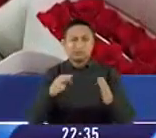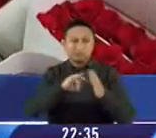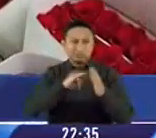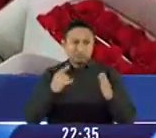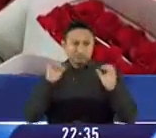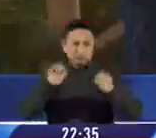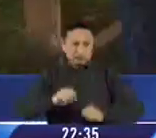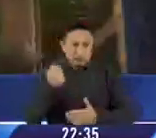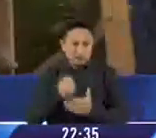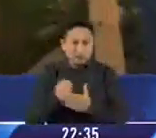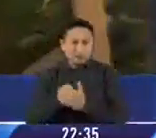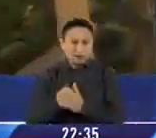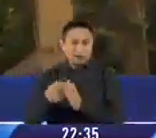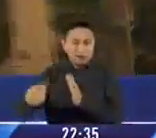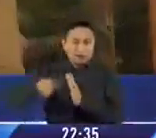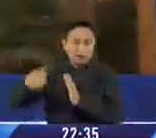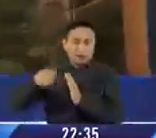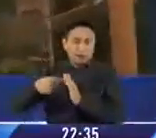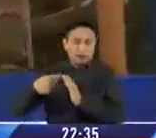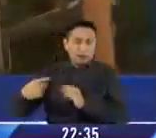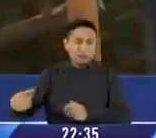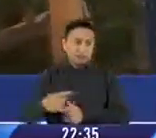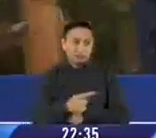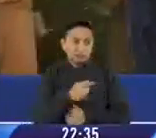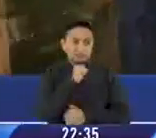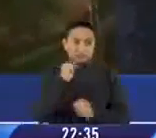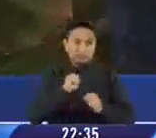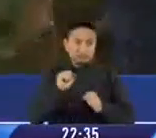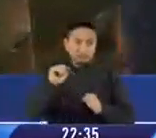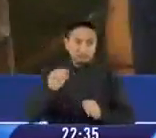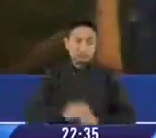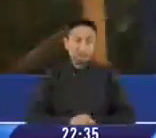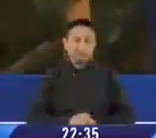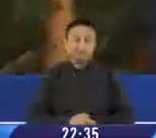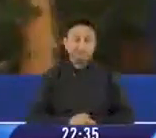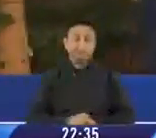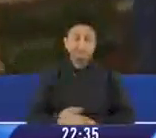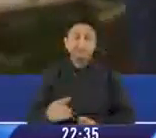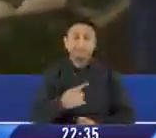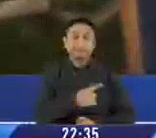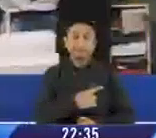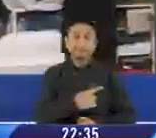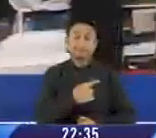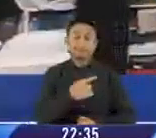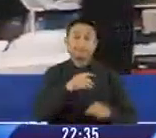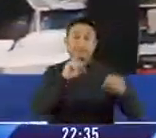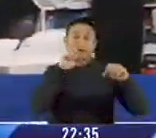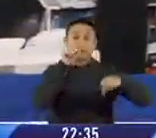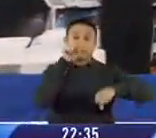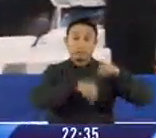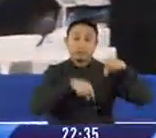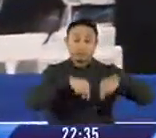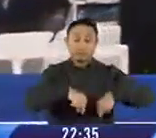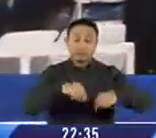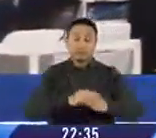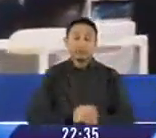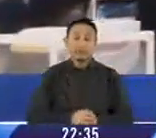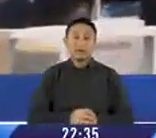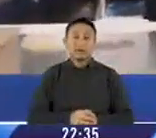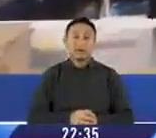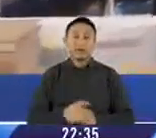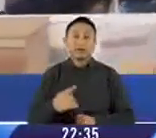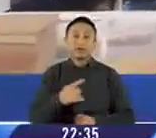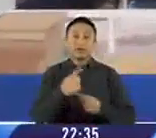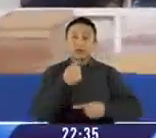para poder abastecer de energía a los cuartos fríos. Temen que estos se dañen. Al irse la luz, se altera toda la cadena